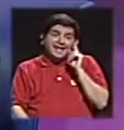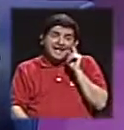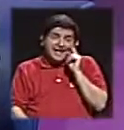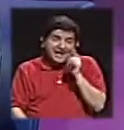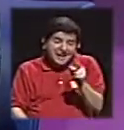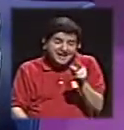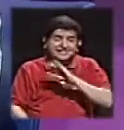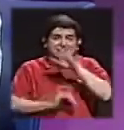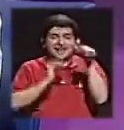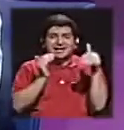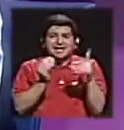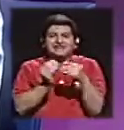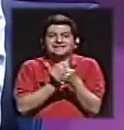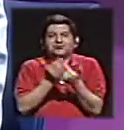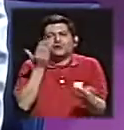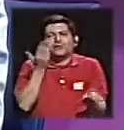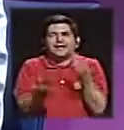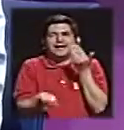fertilización.